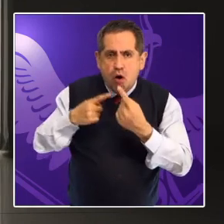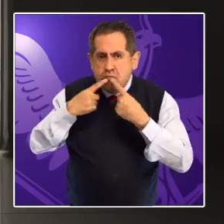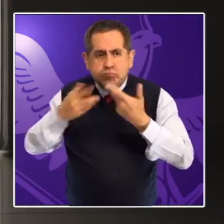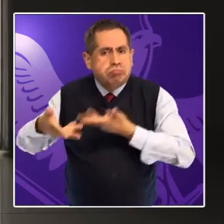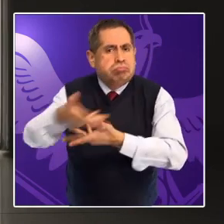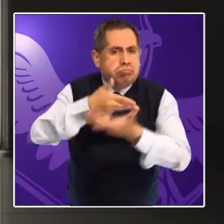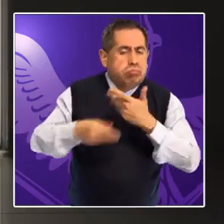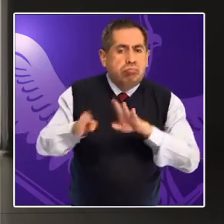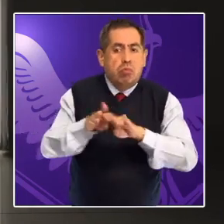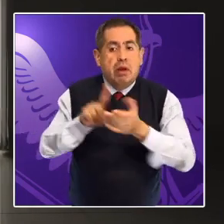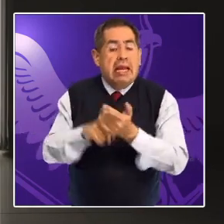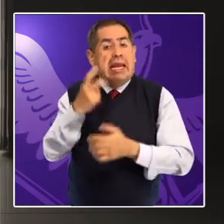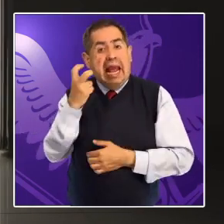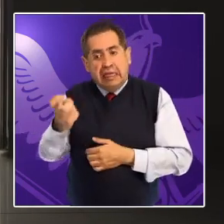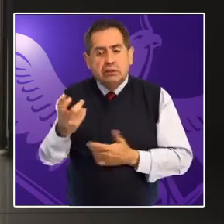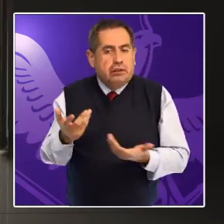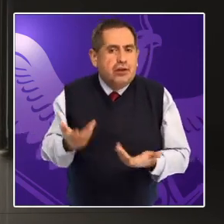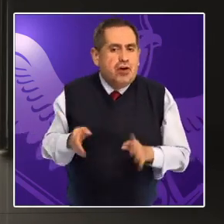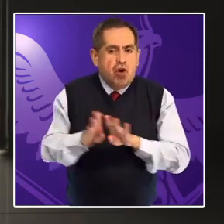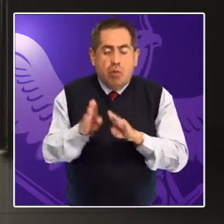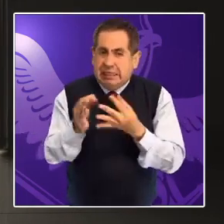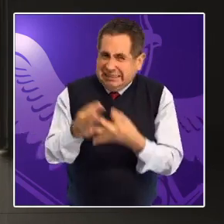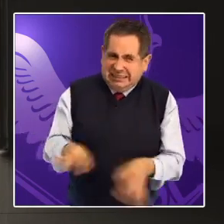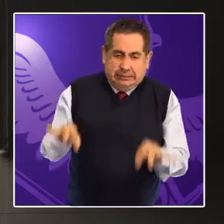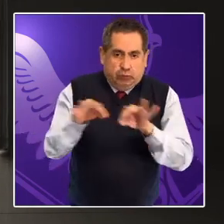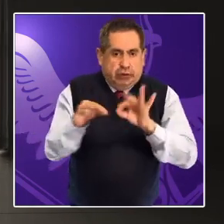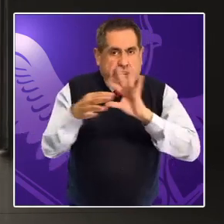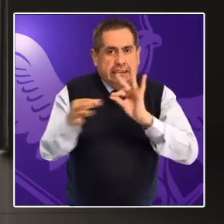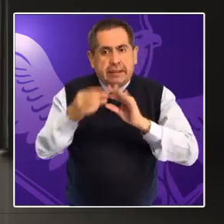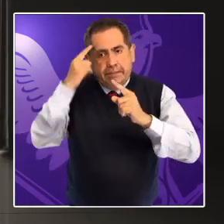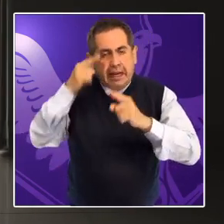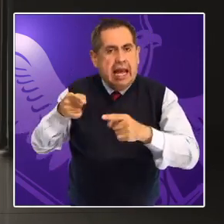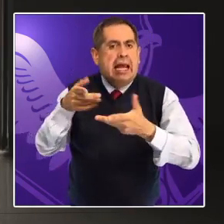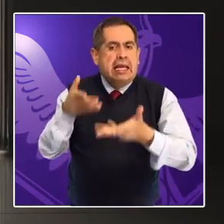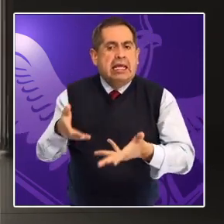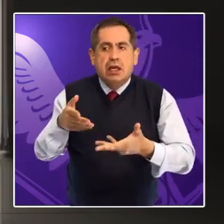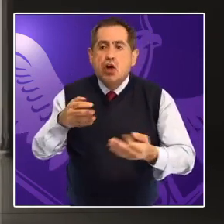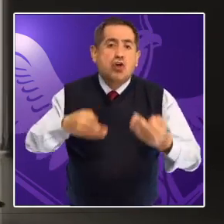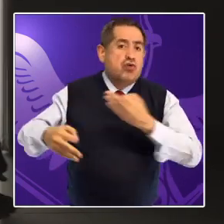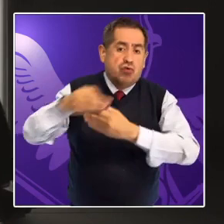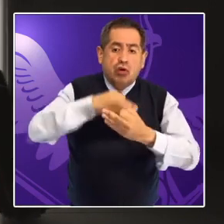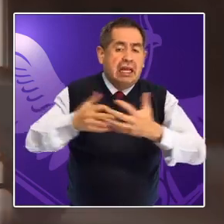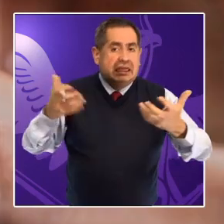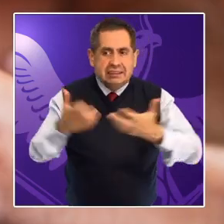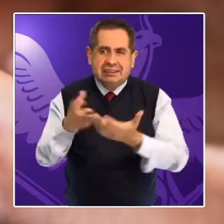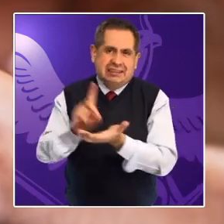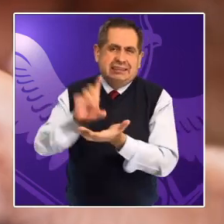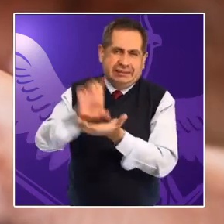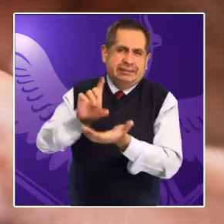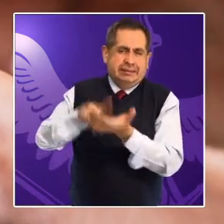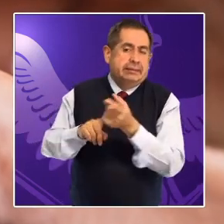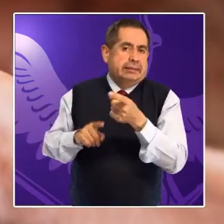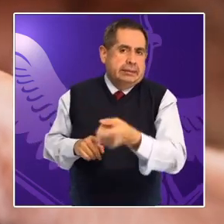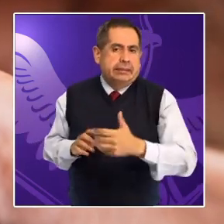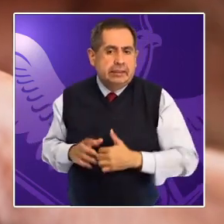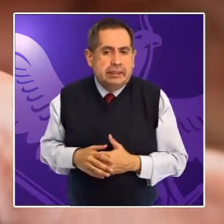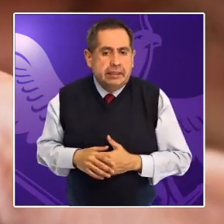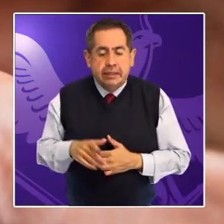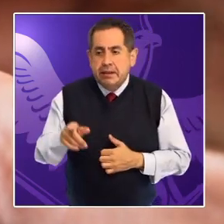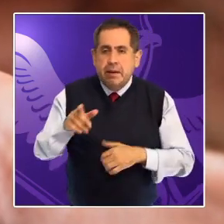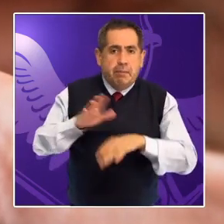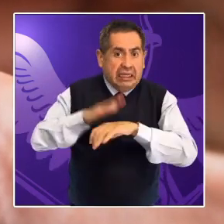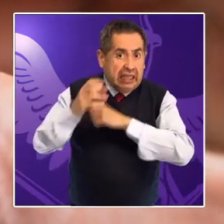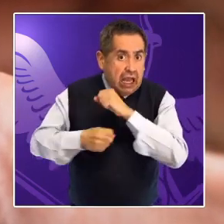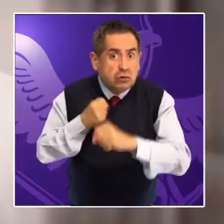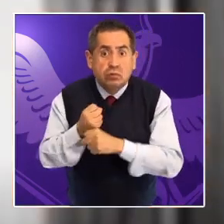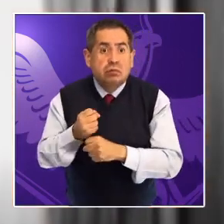eso, sino de cómo nos importa a todos, porque finalmente todos vamos a hacer la discapacidad. Vivimos cada vez más años, tenemos un